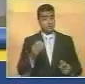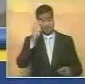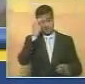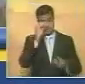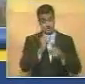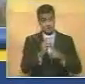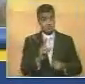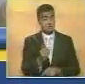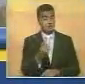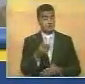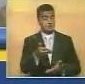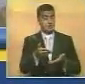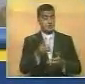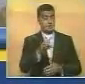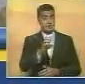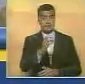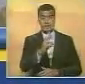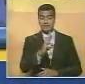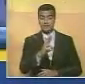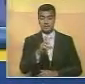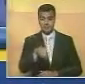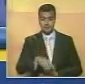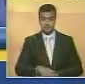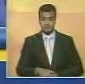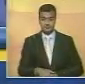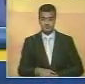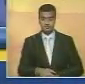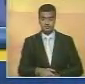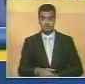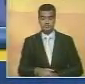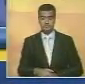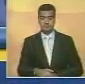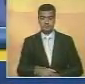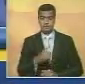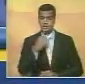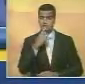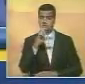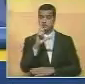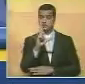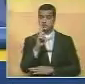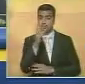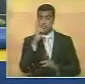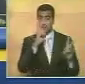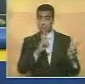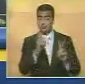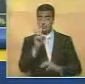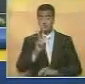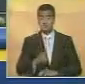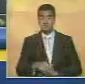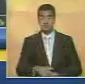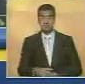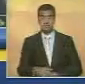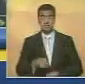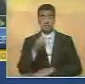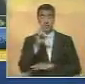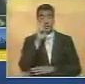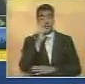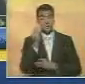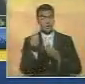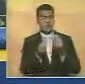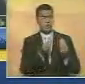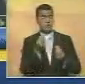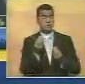objetivo superior es el triunfo de Enrique Capriles el 7 de octubre. Afirmó que Lara es un reflejo de Venezuela. Aquí en Lara vemos cómo se